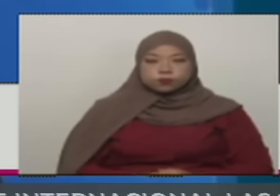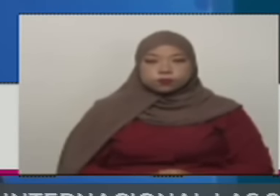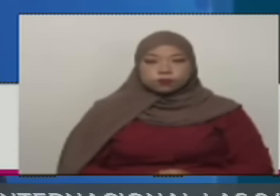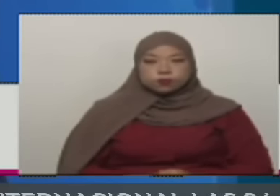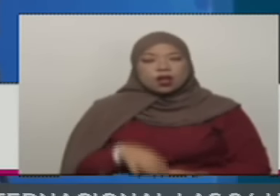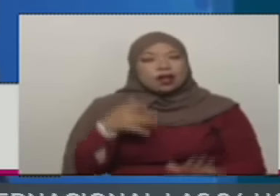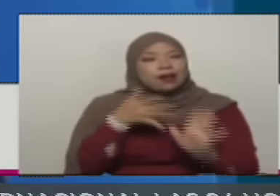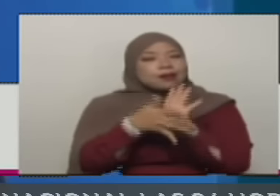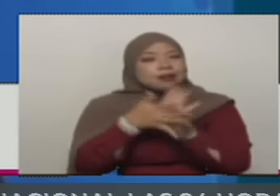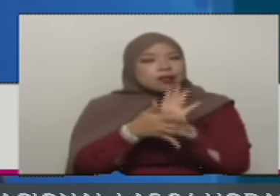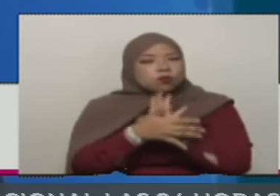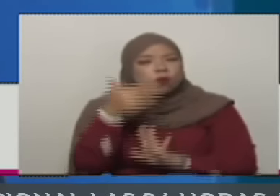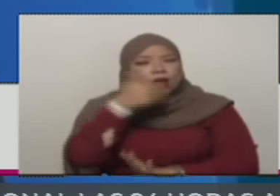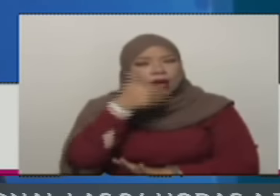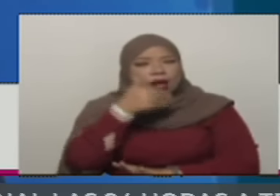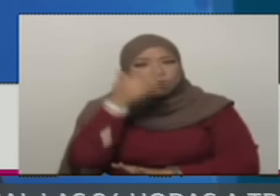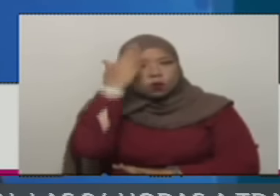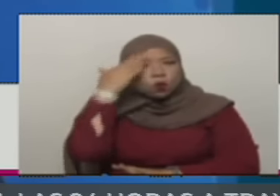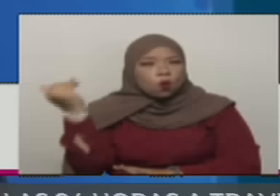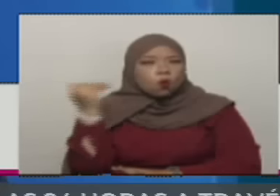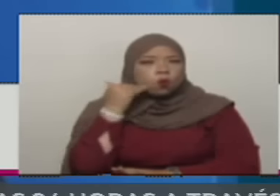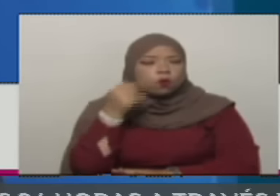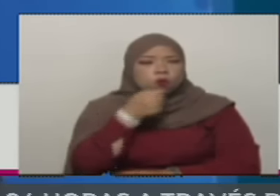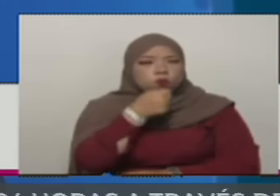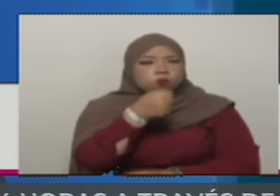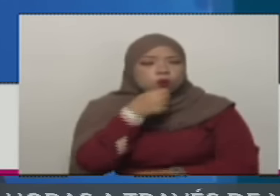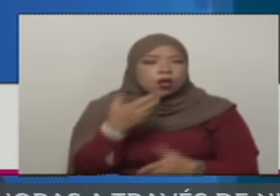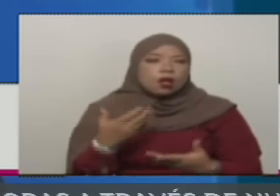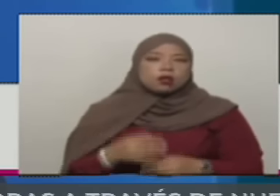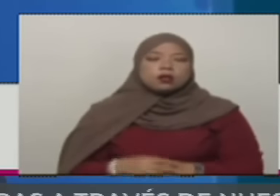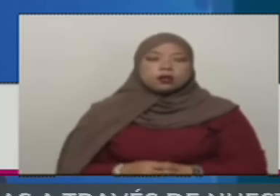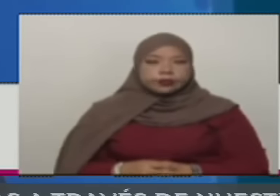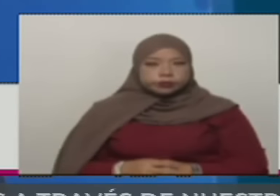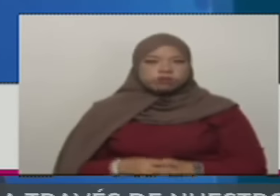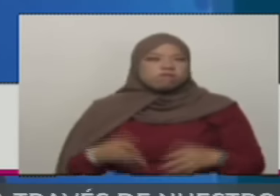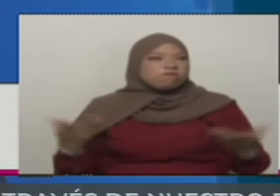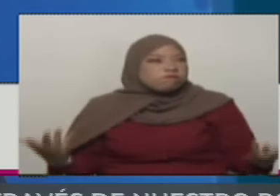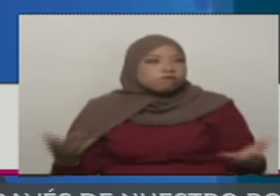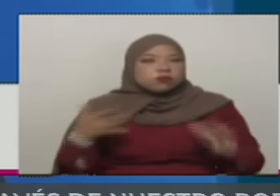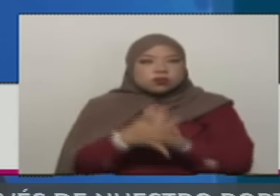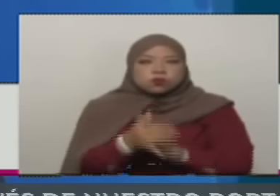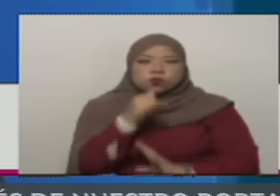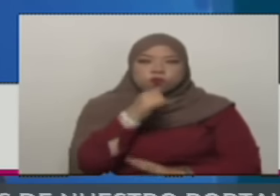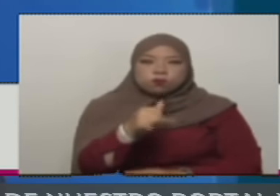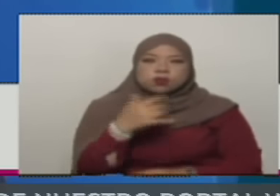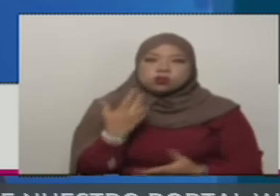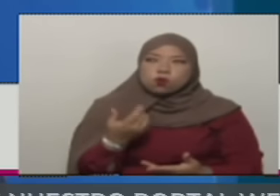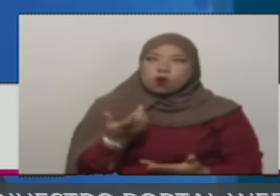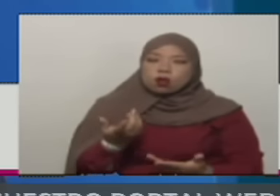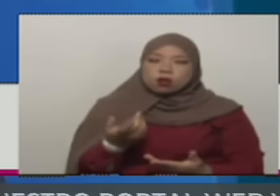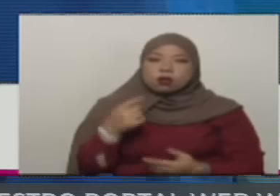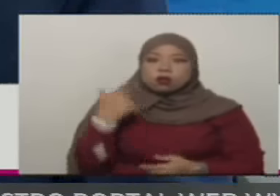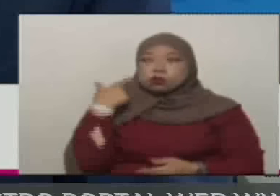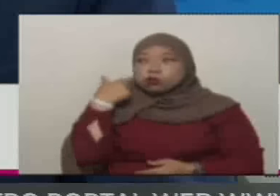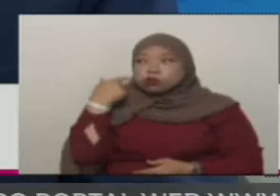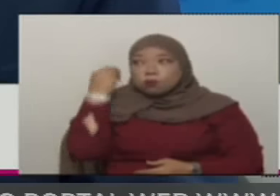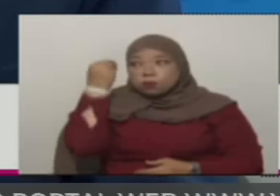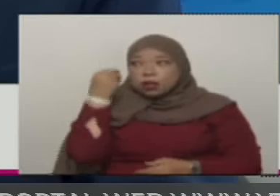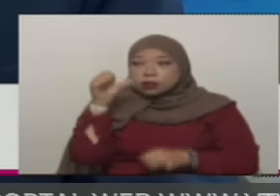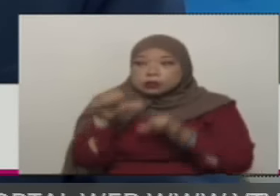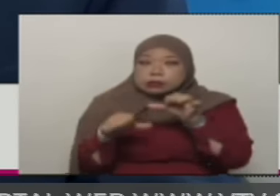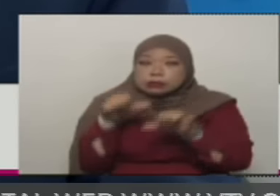se supo de esa carta ayer que fue muy noticiosa? A eso iba. Es que esto me siento en el siglo XIX, en el